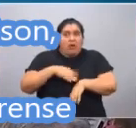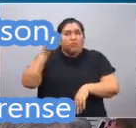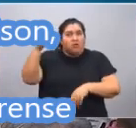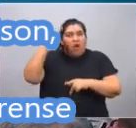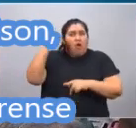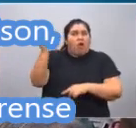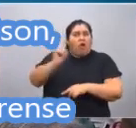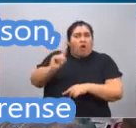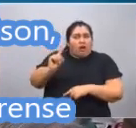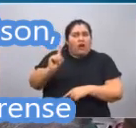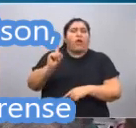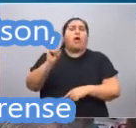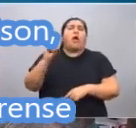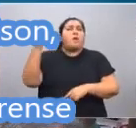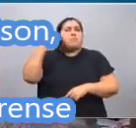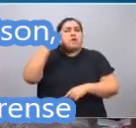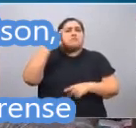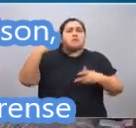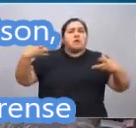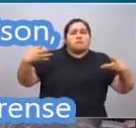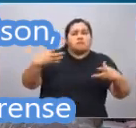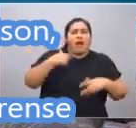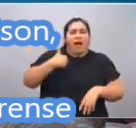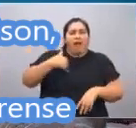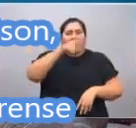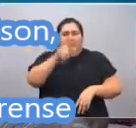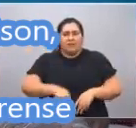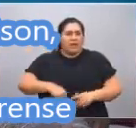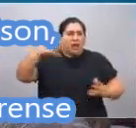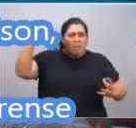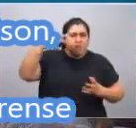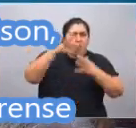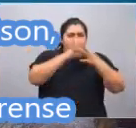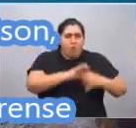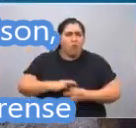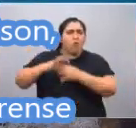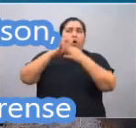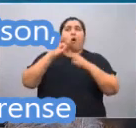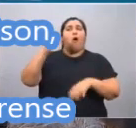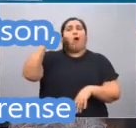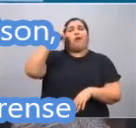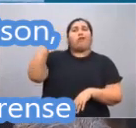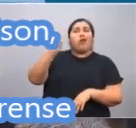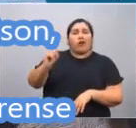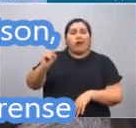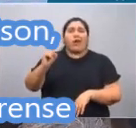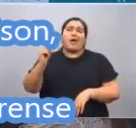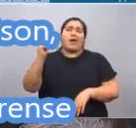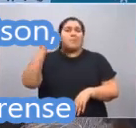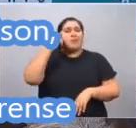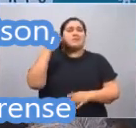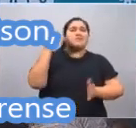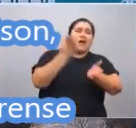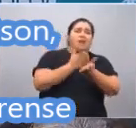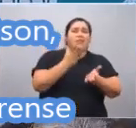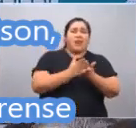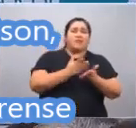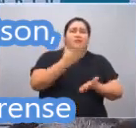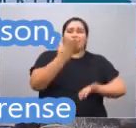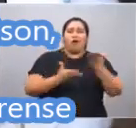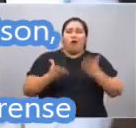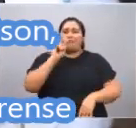determinados principios como el federalismo, o que no crea que hay que hacer cumplir los derechos